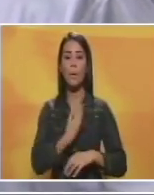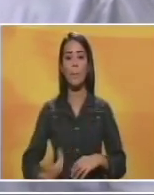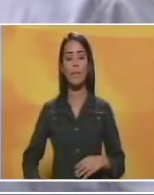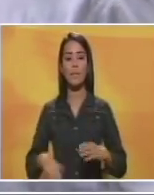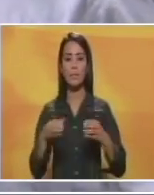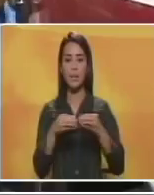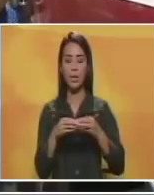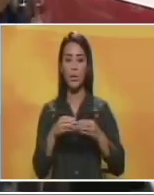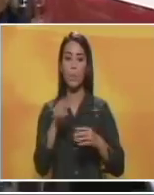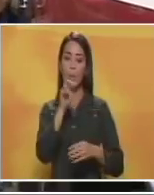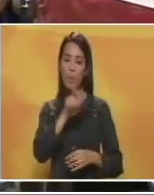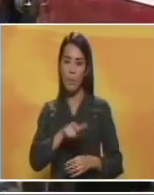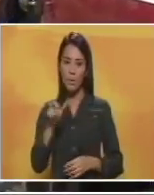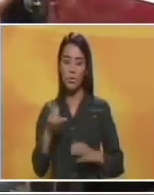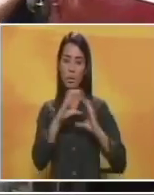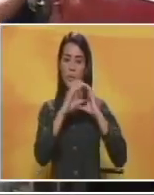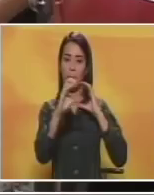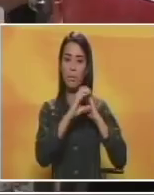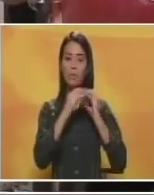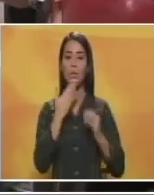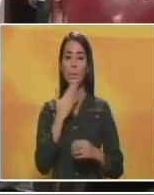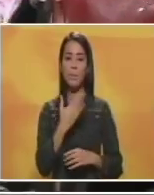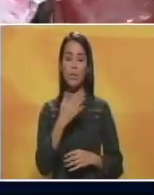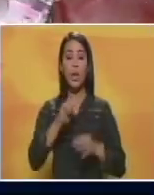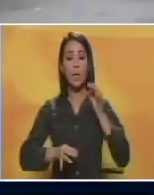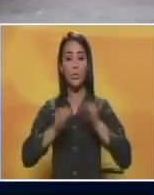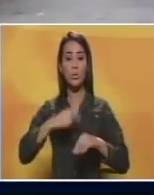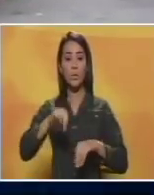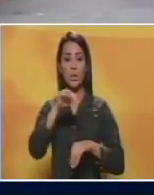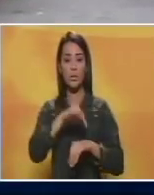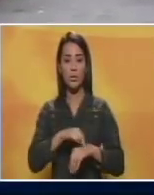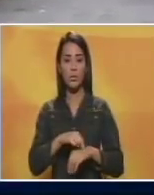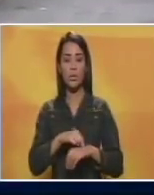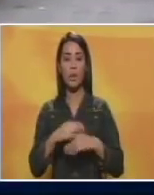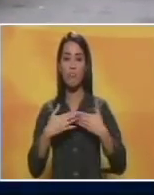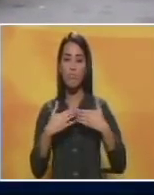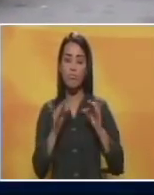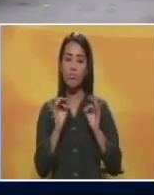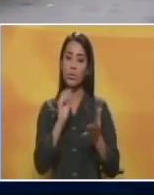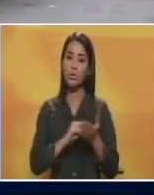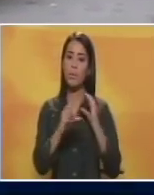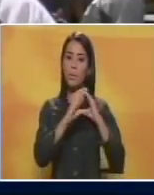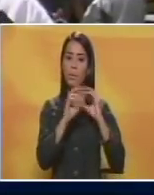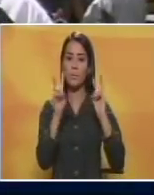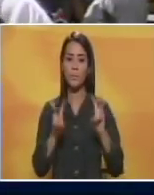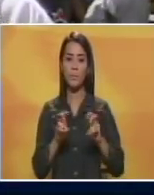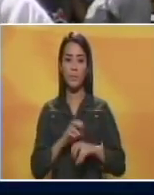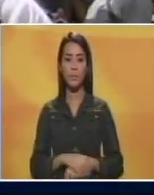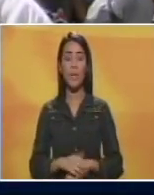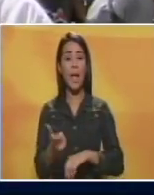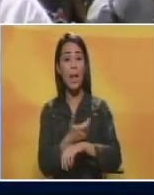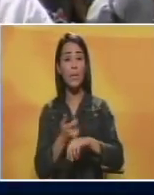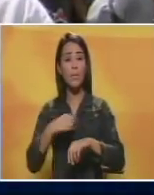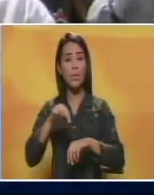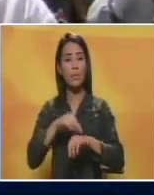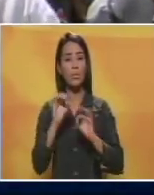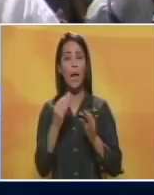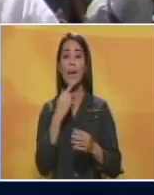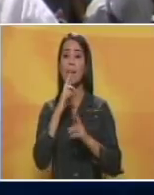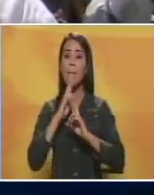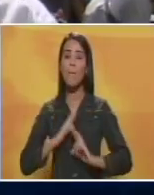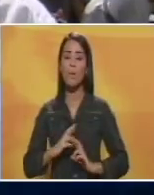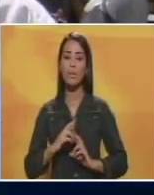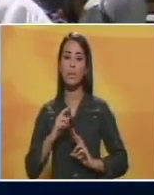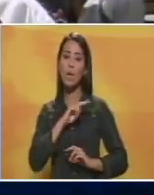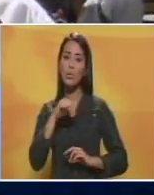de Usuarios de Transporte, y solicitó al Ejecutivo Nacional la habilitación de nuevas unidades. Es el gobierno nacional quien tiene que darnos respuesta a